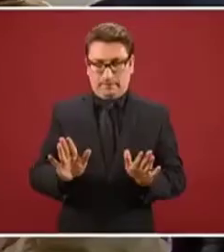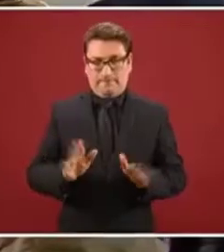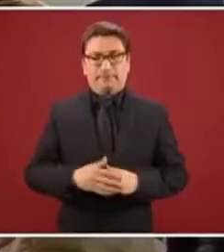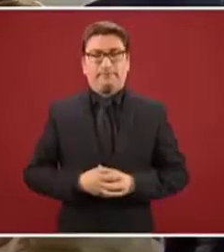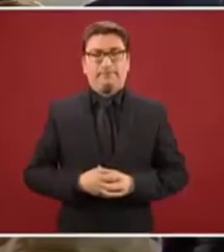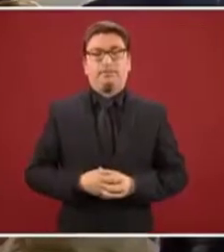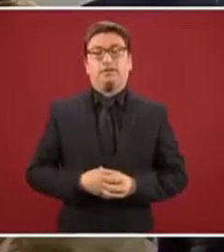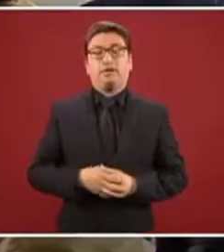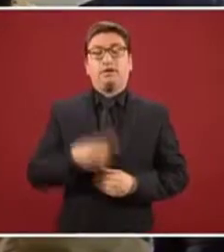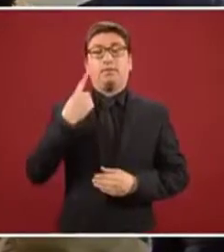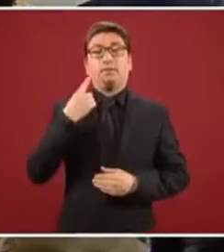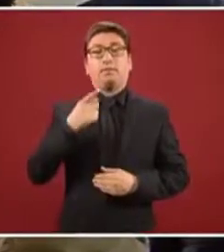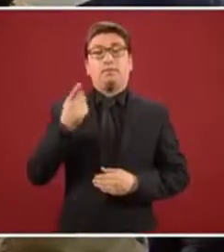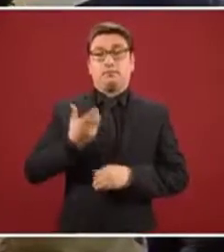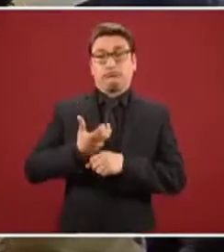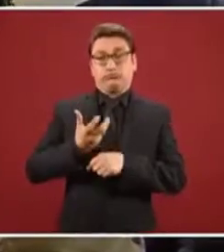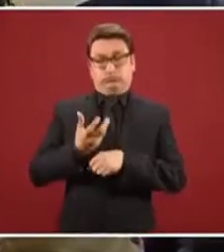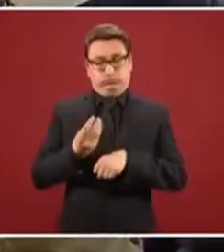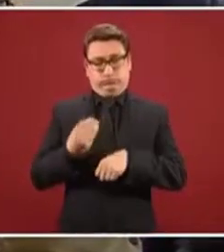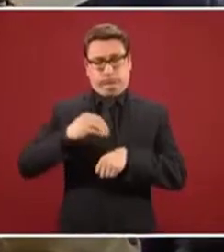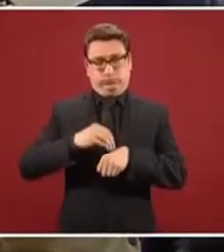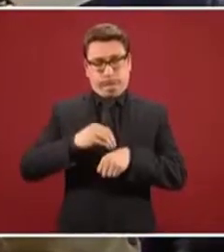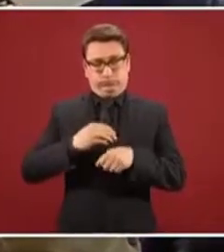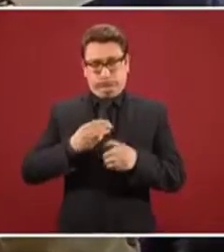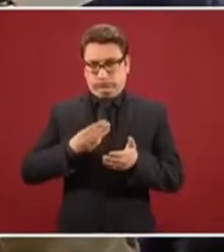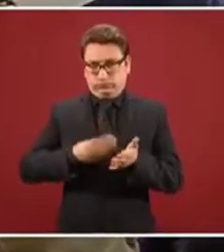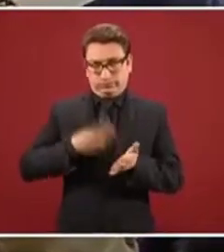que no hubiese